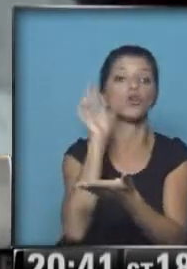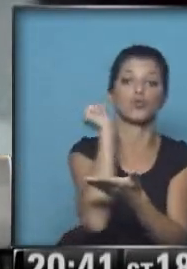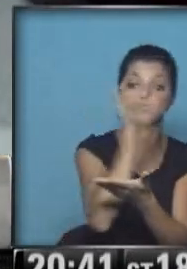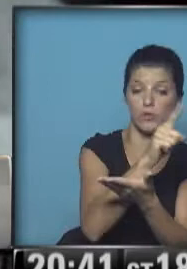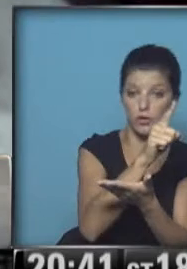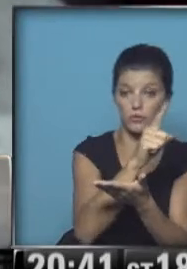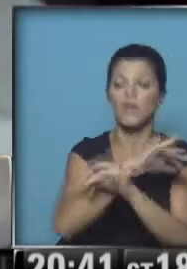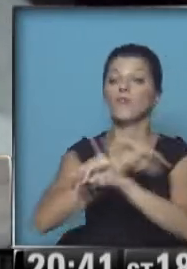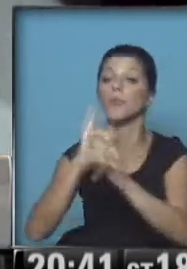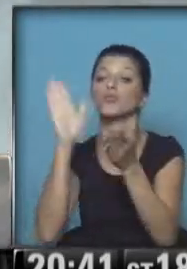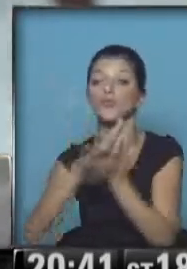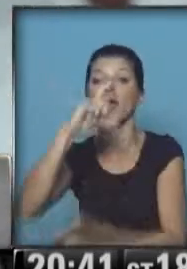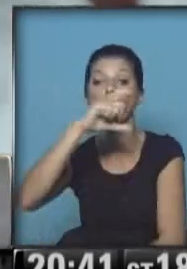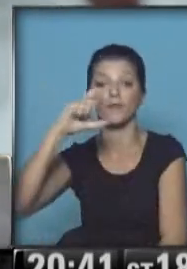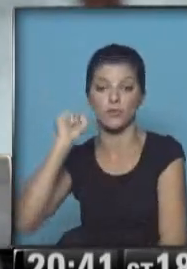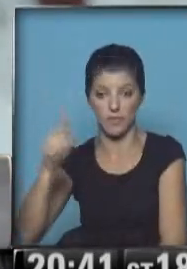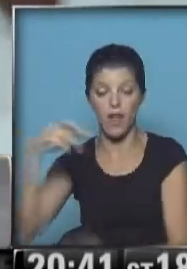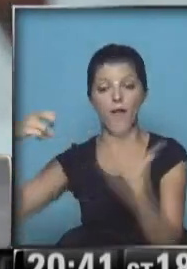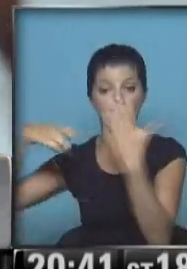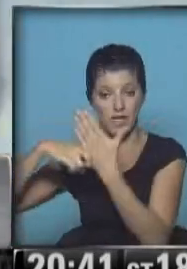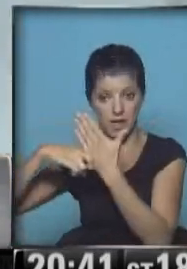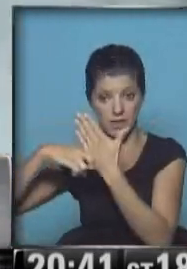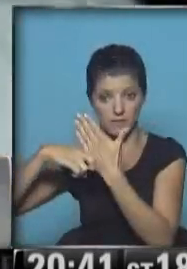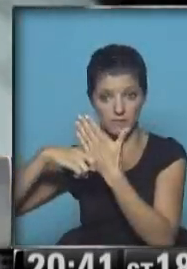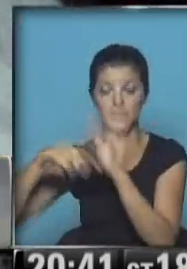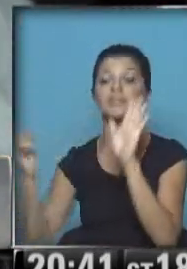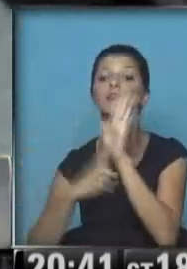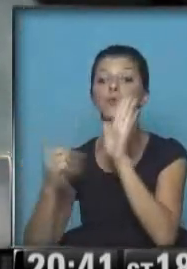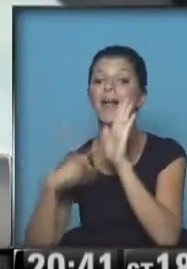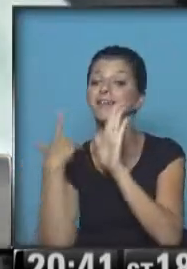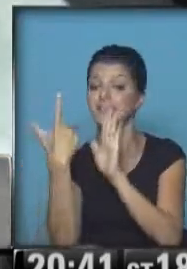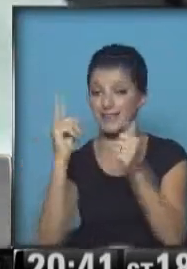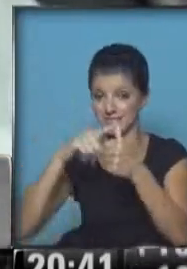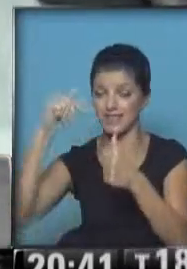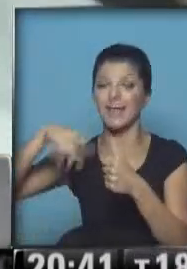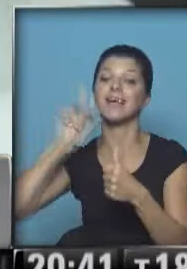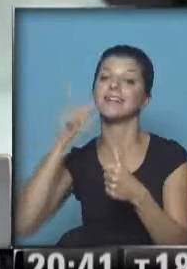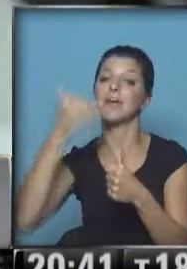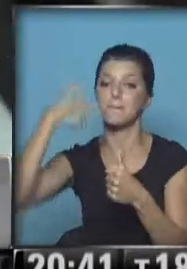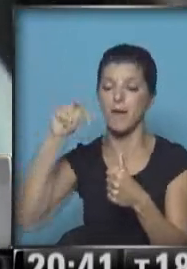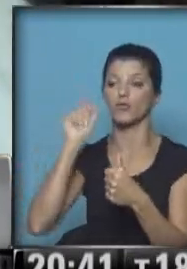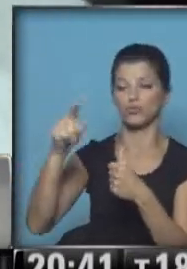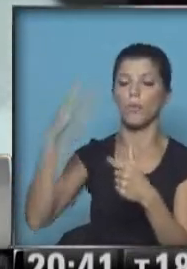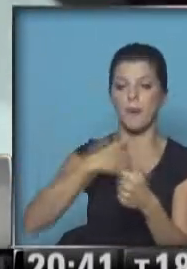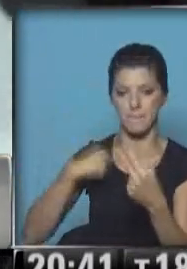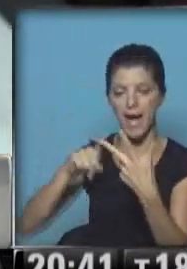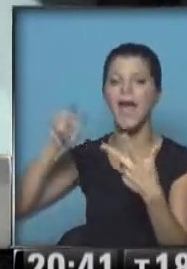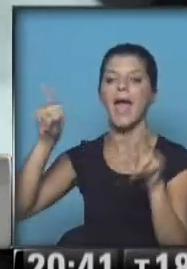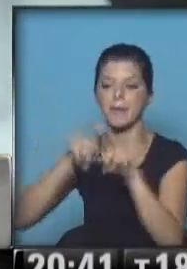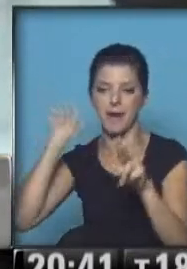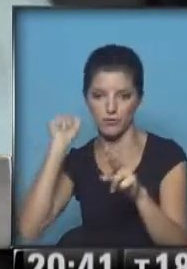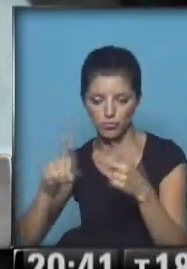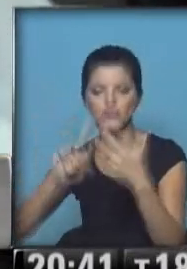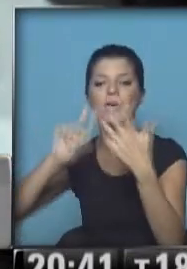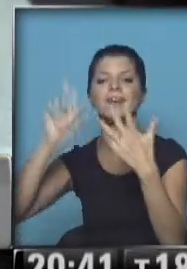datos sobre una cuenta bancaria de la que serían titulares Nisman, su mamá, su hermana y también Lagó